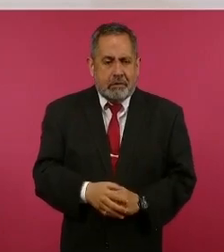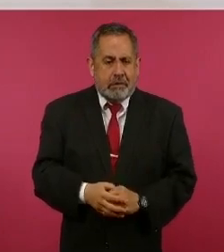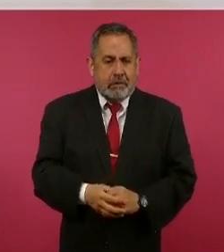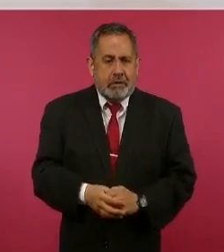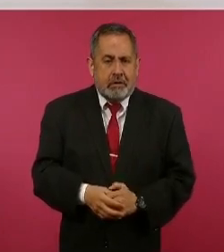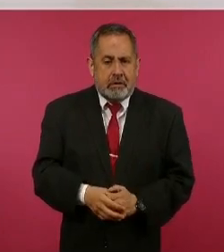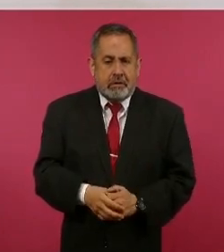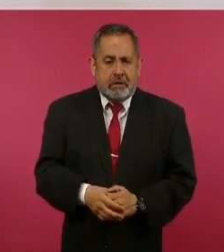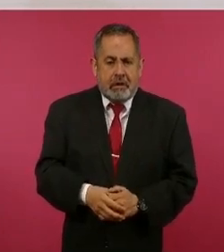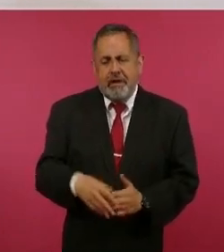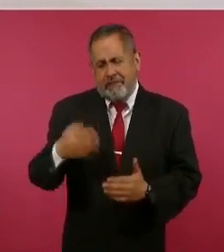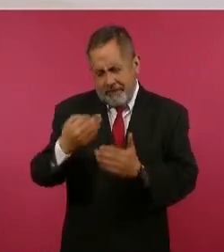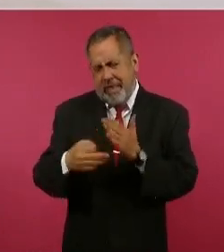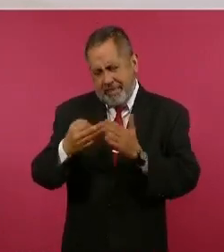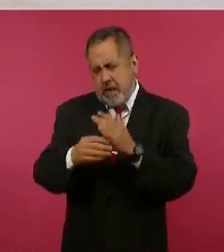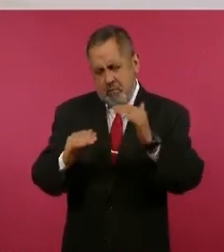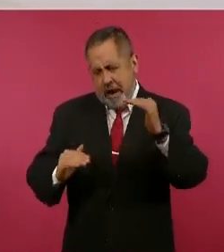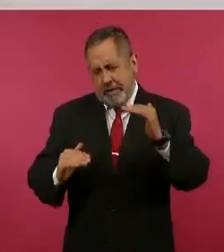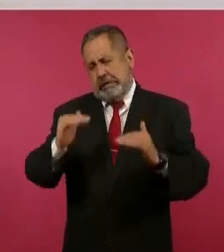Aunque falta,